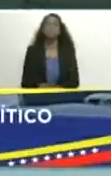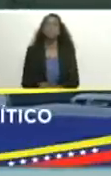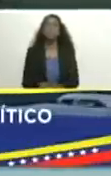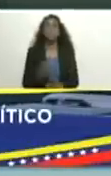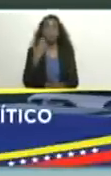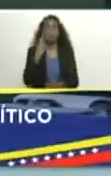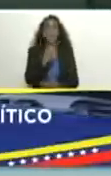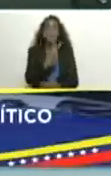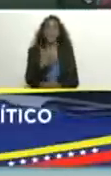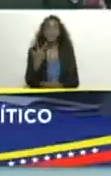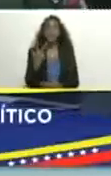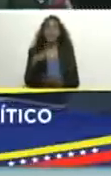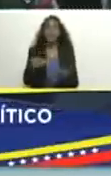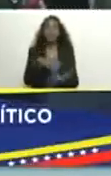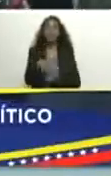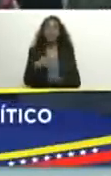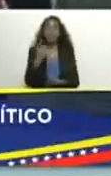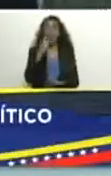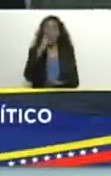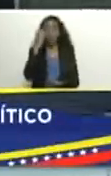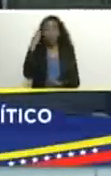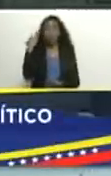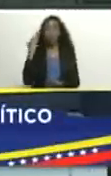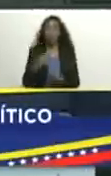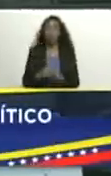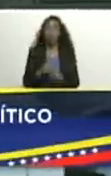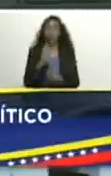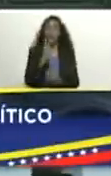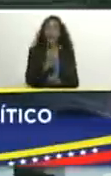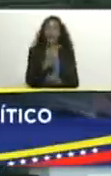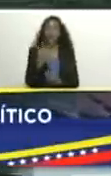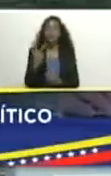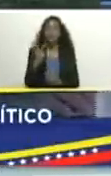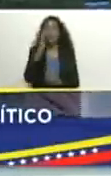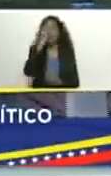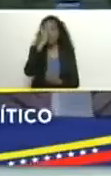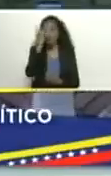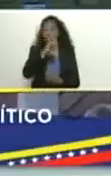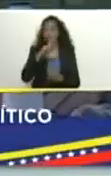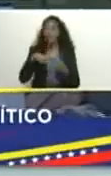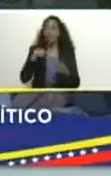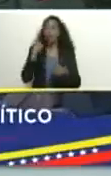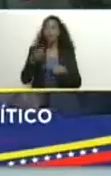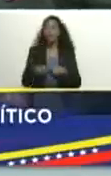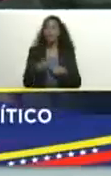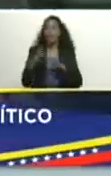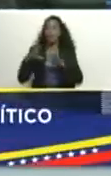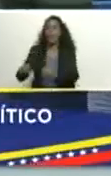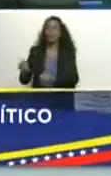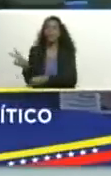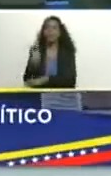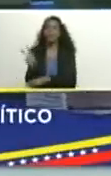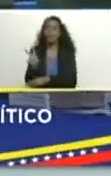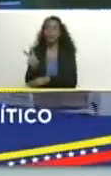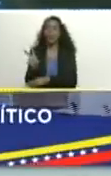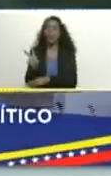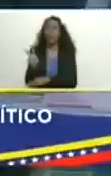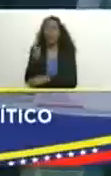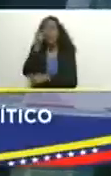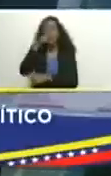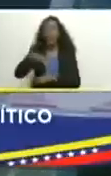Aquel 23 de enero, ¿recuerdan? Luego vino el 23 de febrero, un mes después, pretendieron invadir a Venezuela por el puerto de